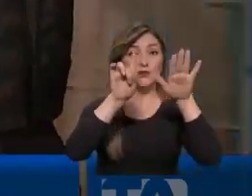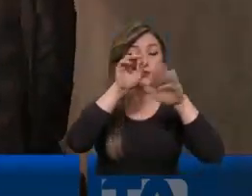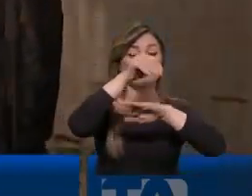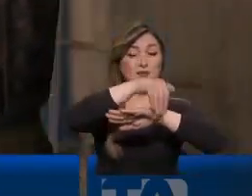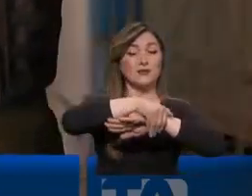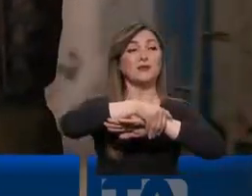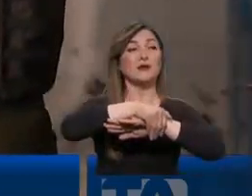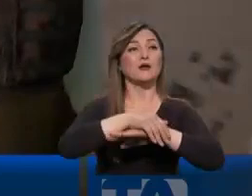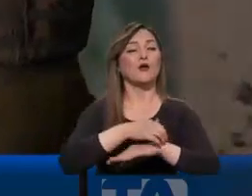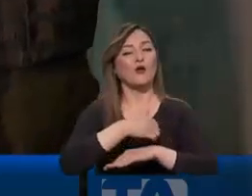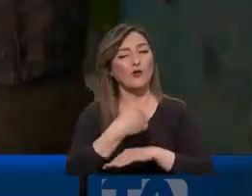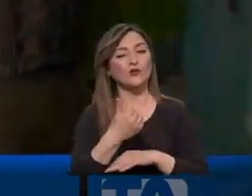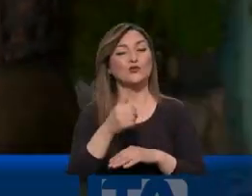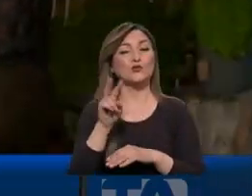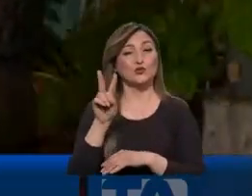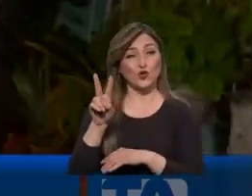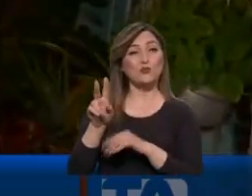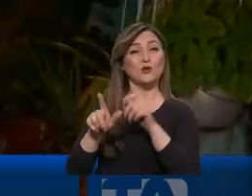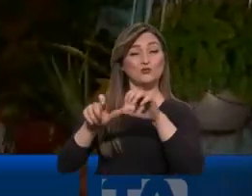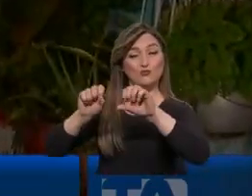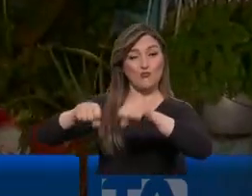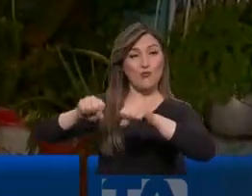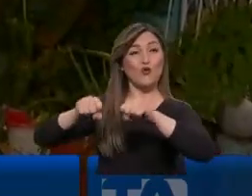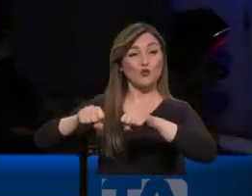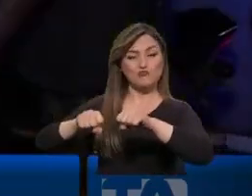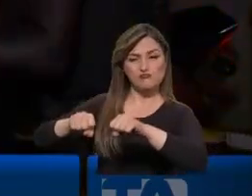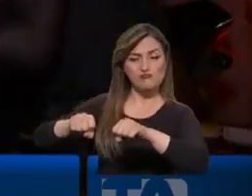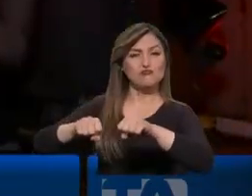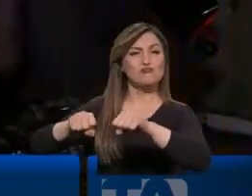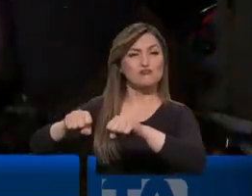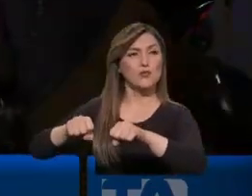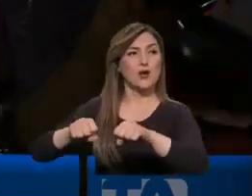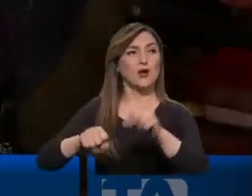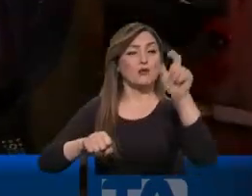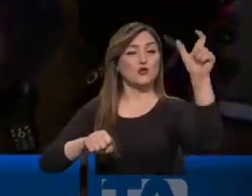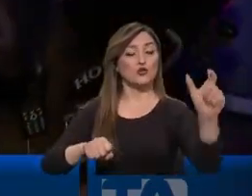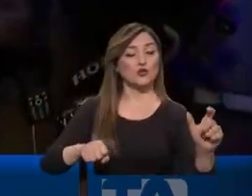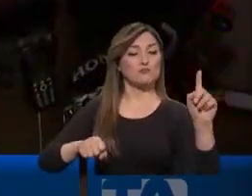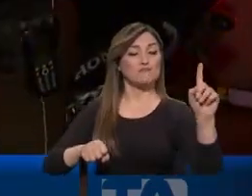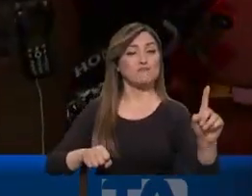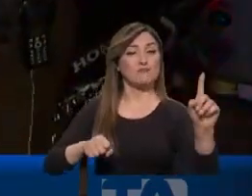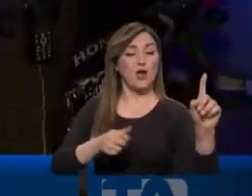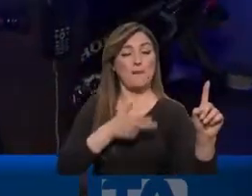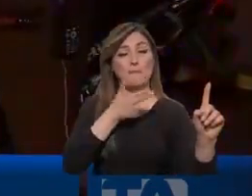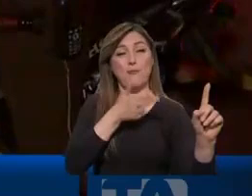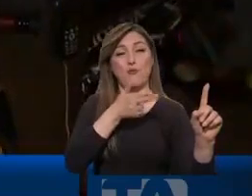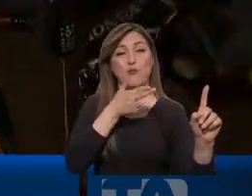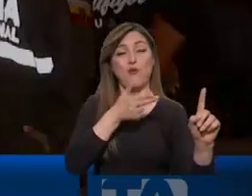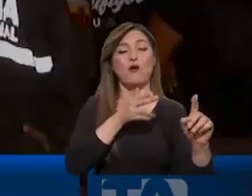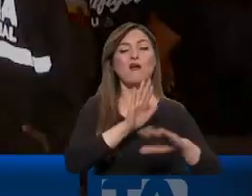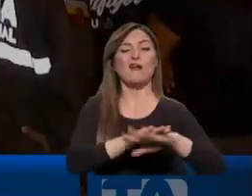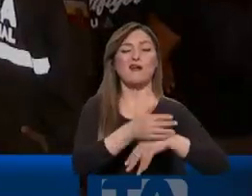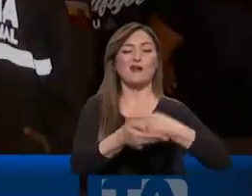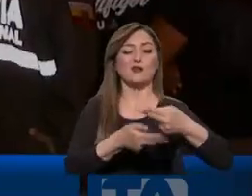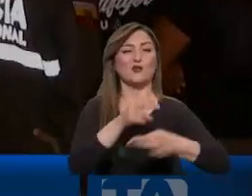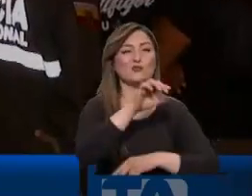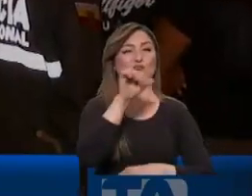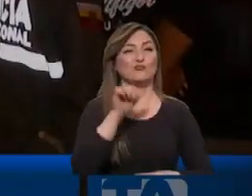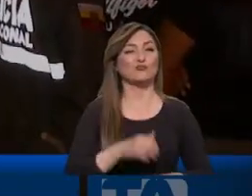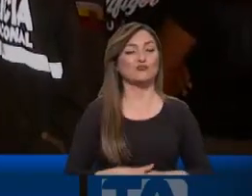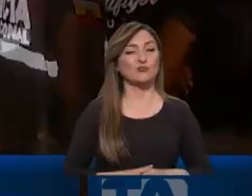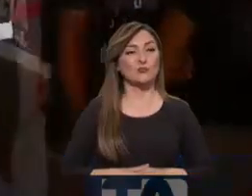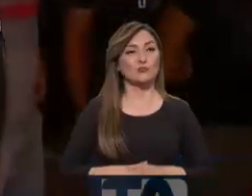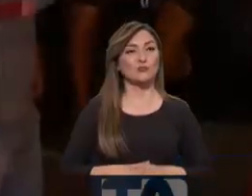cooperativa Juan Montalvo, otros 2 individuos que también iban en una moto acribillaron a un ciudadano presuntamente por microtráfico. Propinó